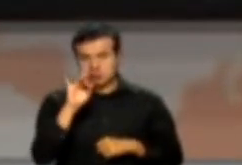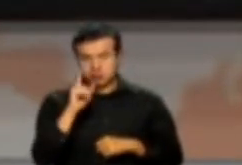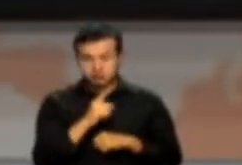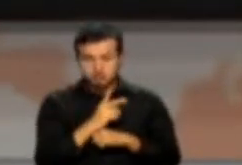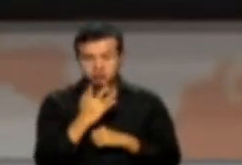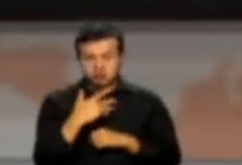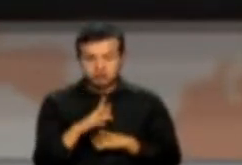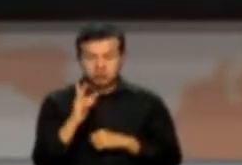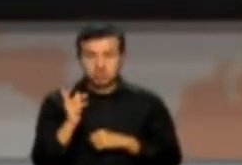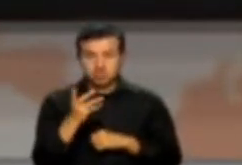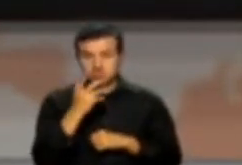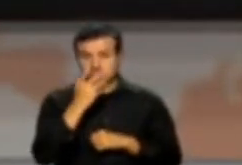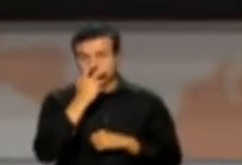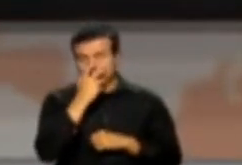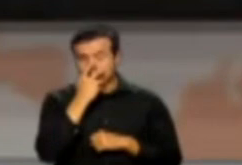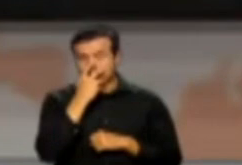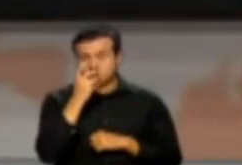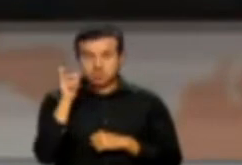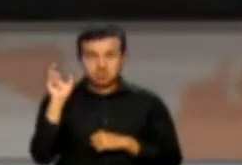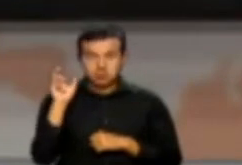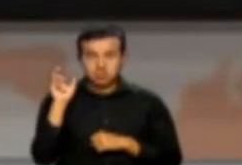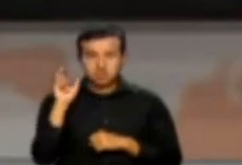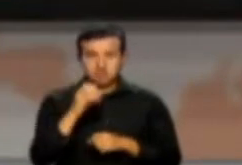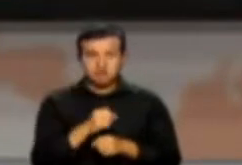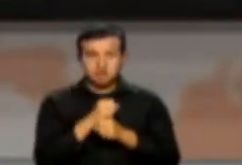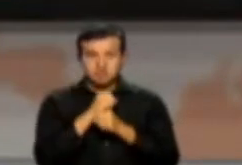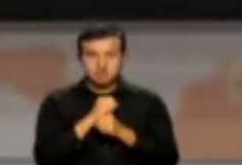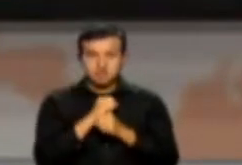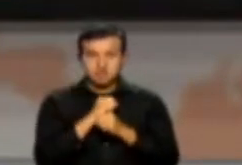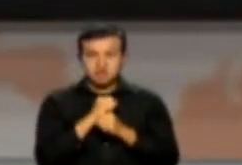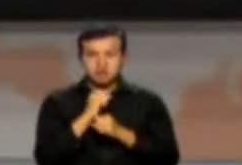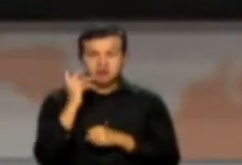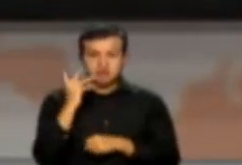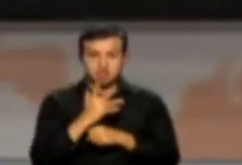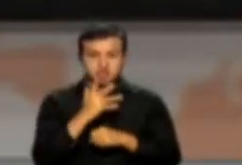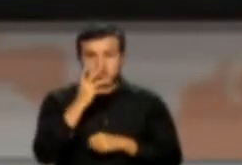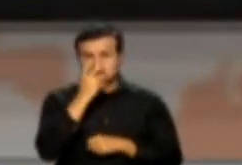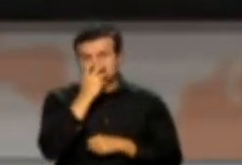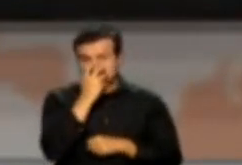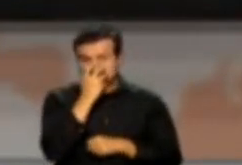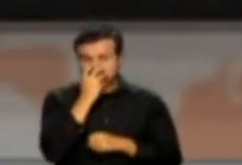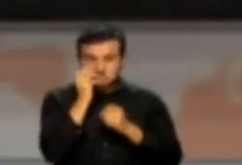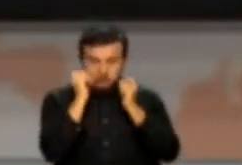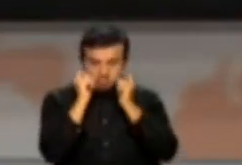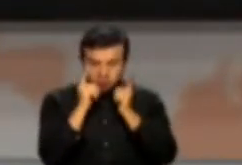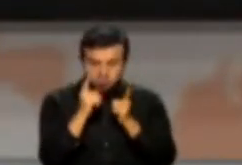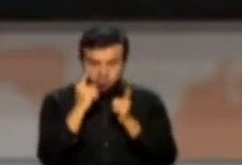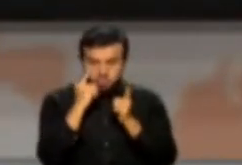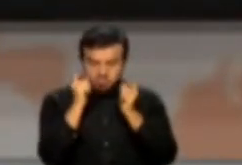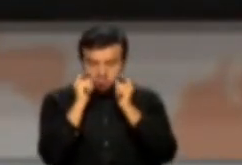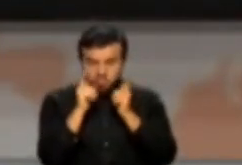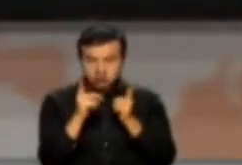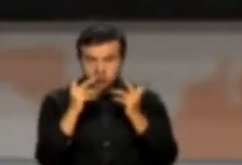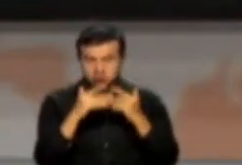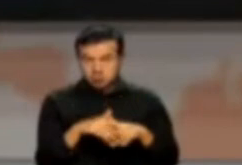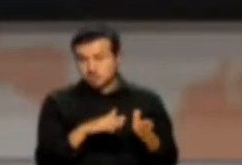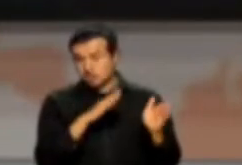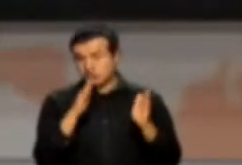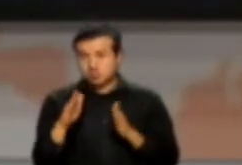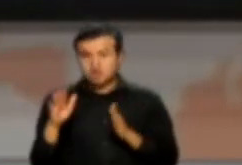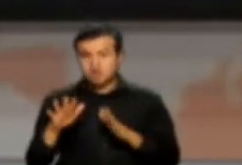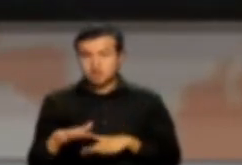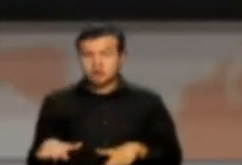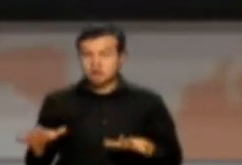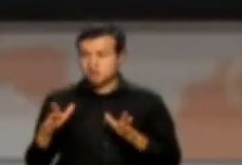pudo ser extubada en la uci por seguridad la mantuvimos cinco días más en la uci después pasó a una sala